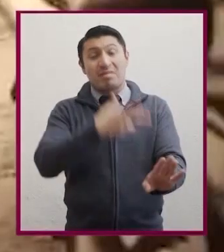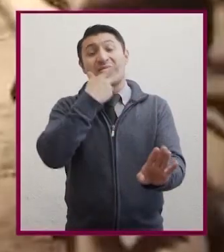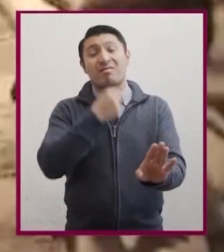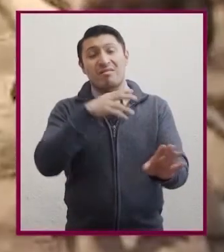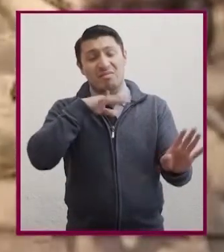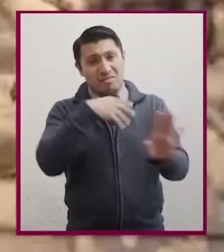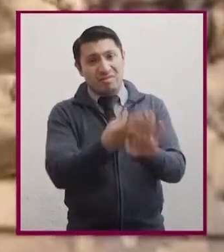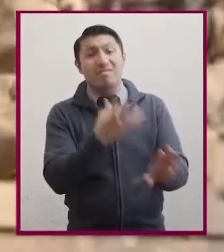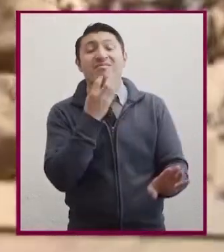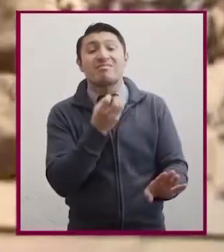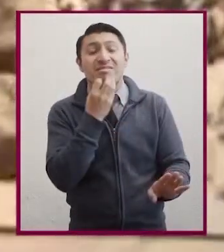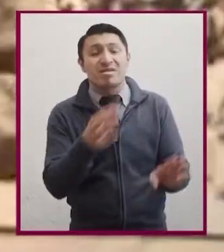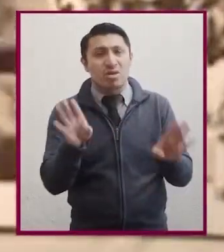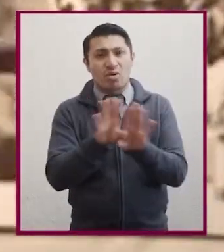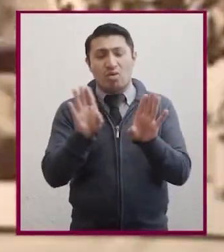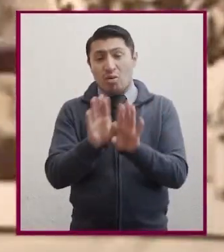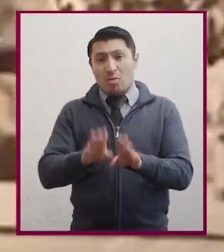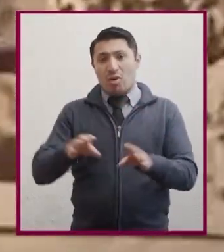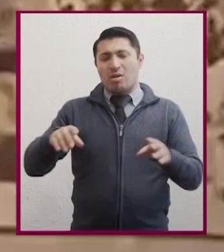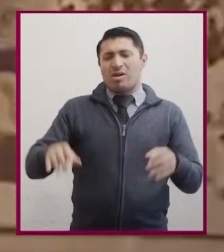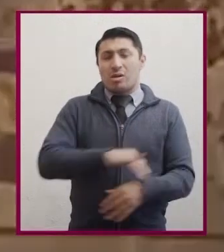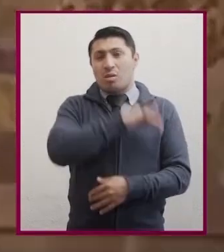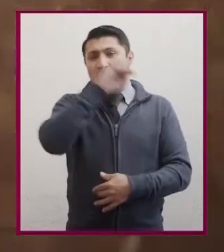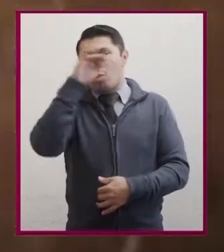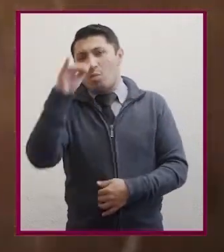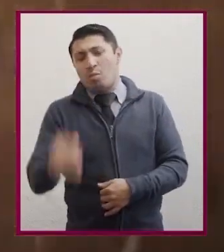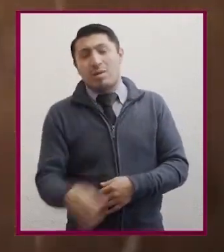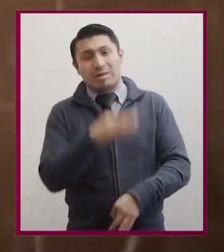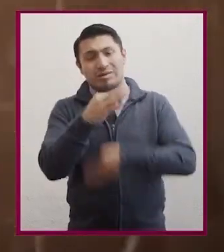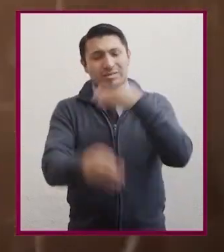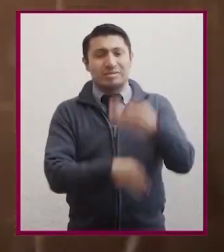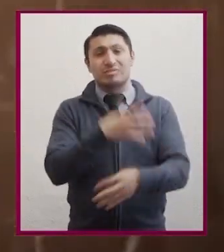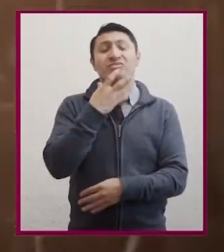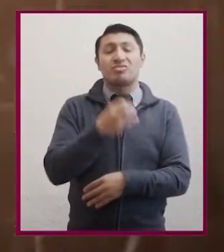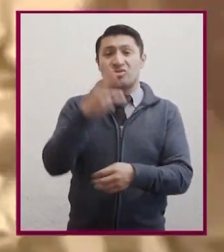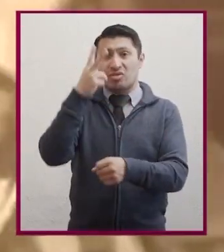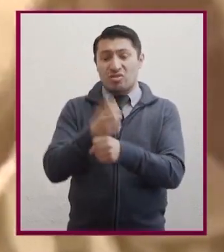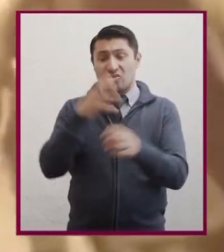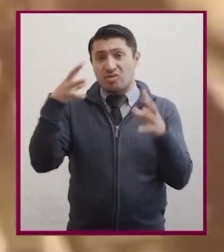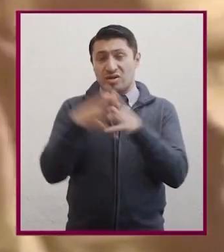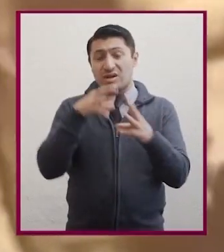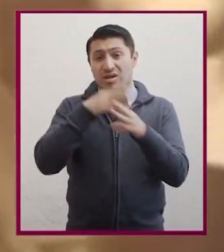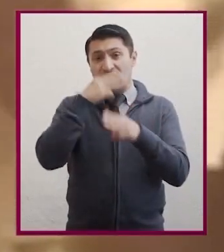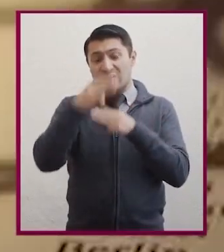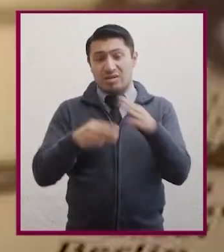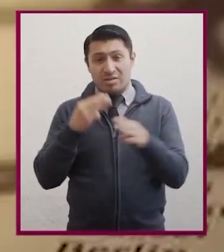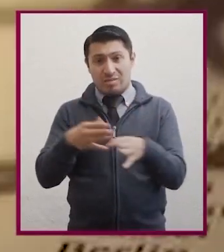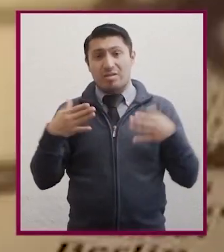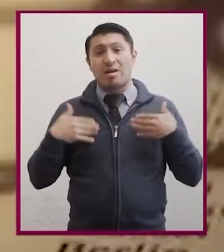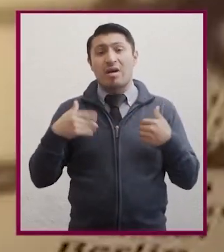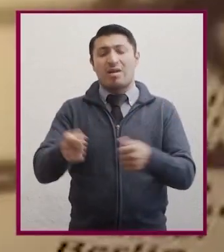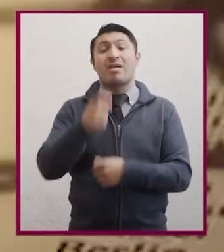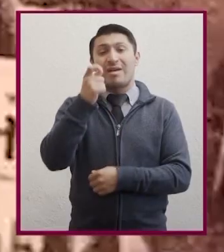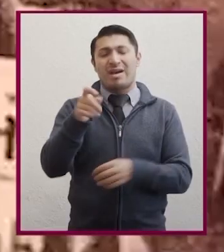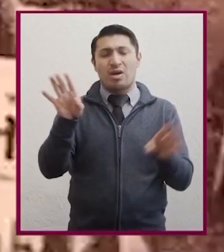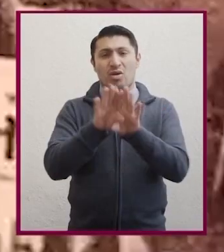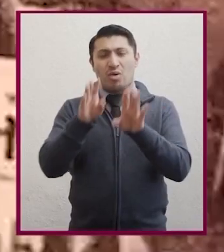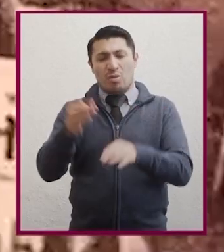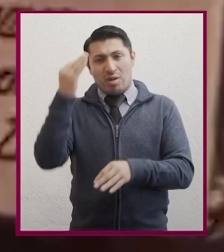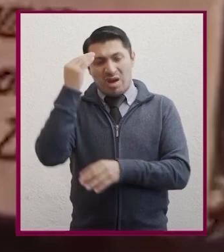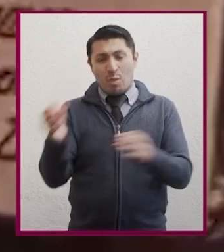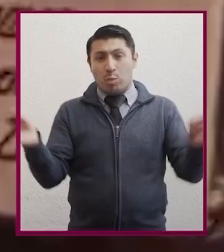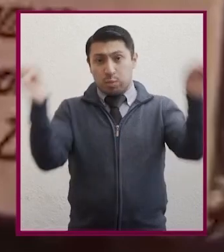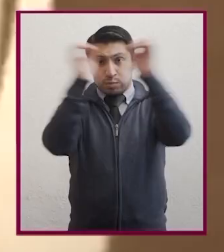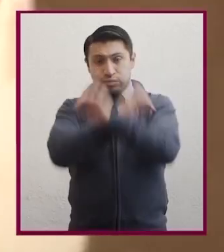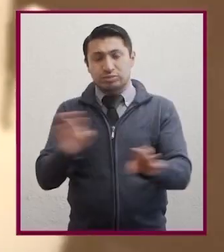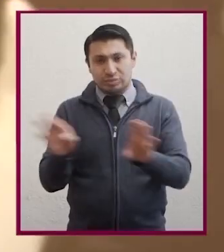máxima expresión en el genocidio judío llevado a cabo durante la Segunda Guerra Mundial. Para comprender mejor este oscuro episodio,